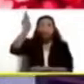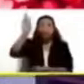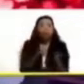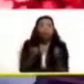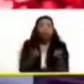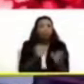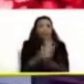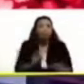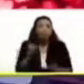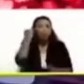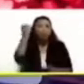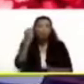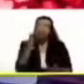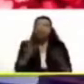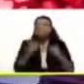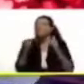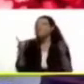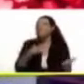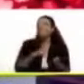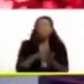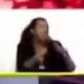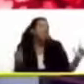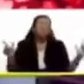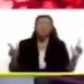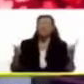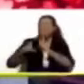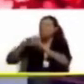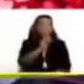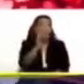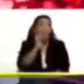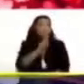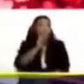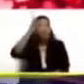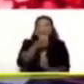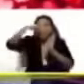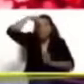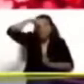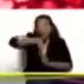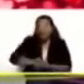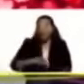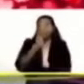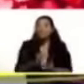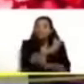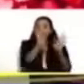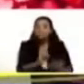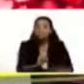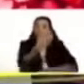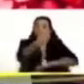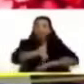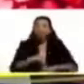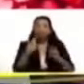macartismo está. Es mentira que él es liberalista, liberal, libertario, no. Nazi macartista.